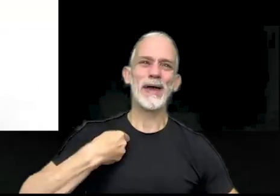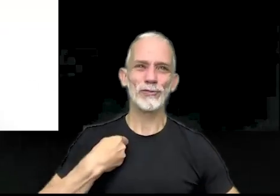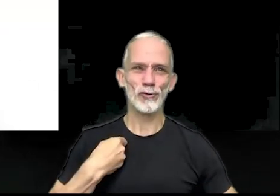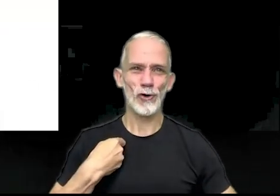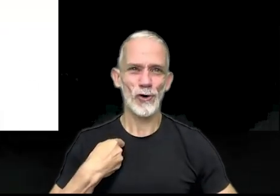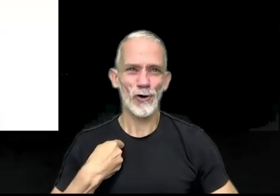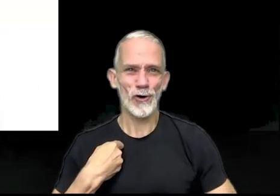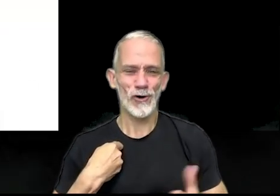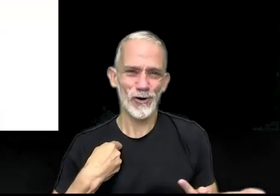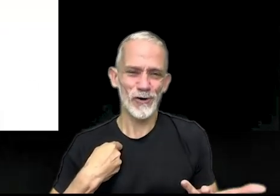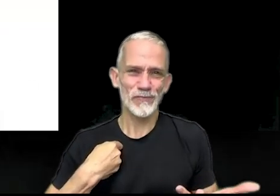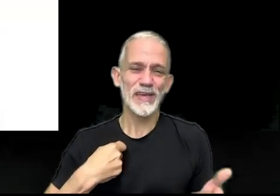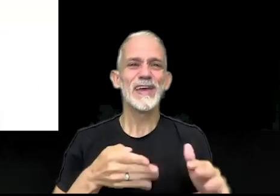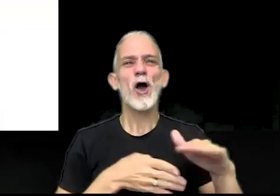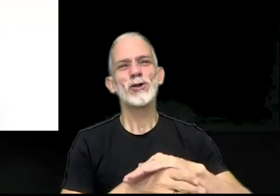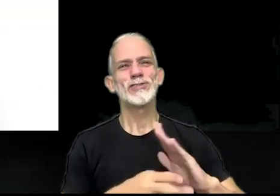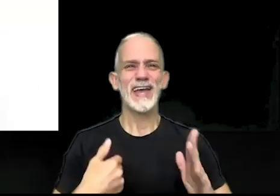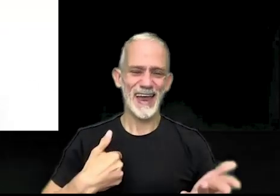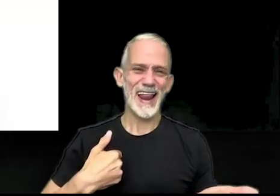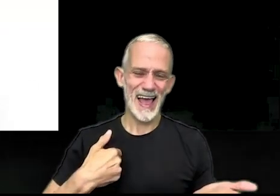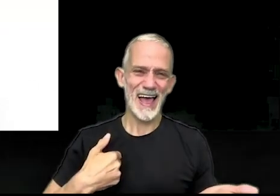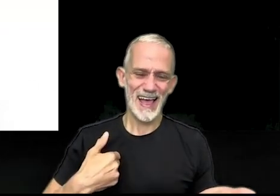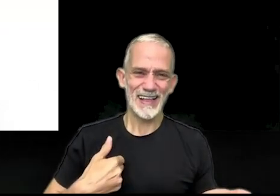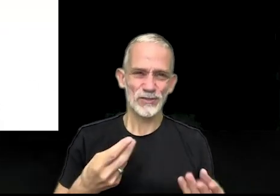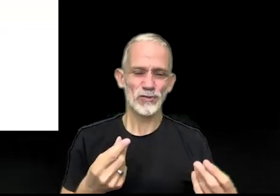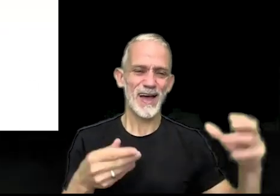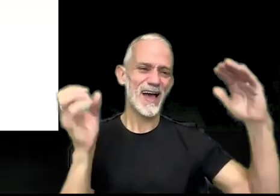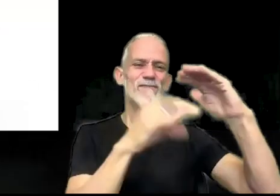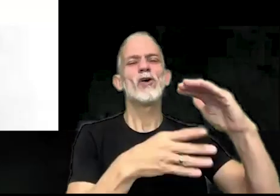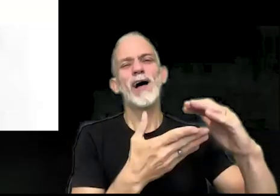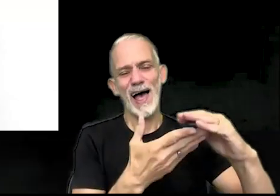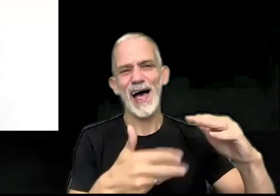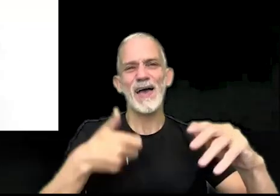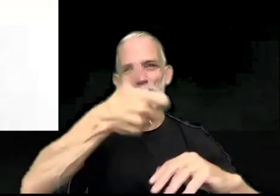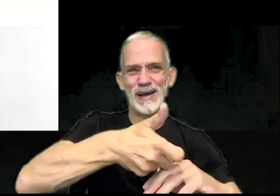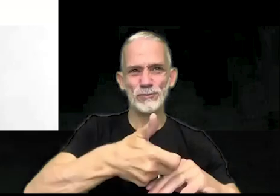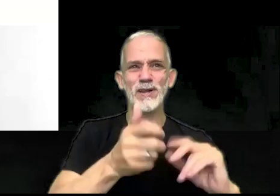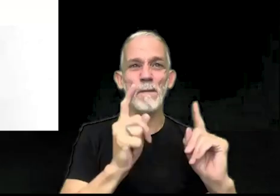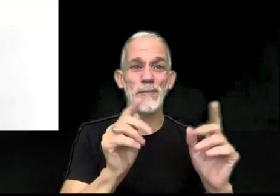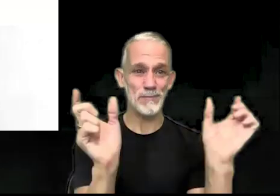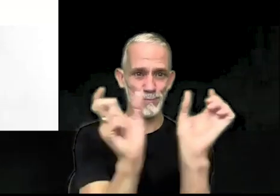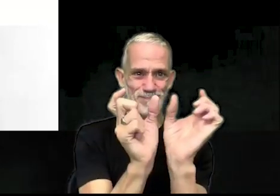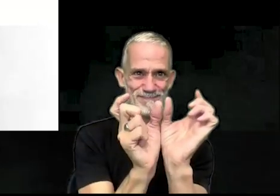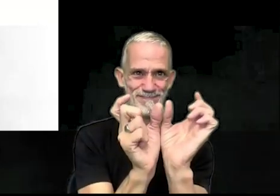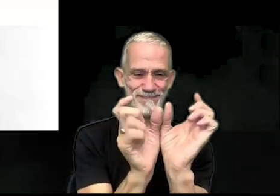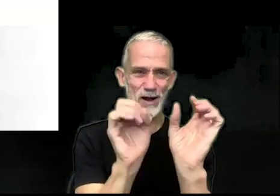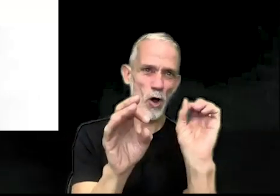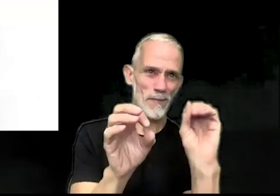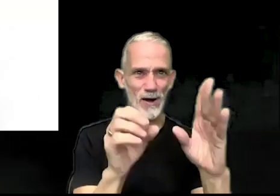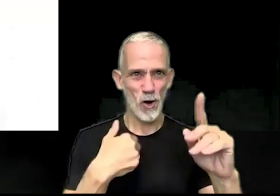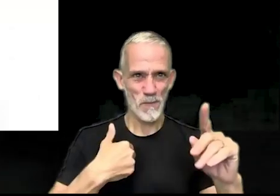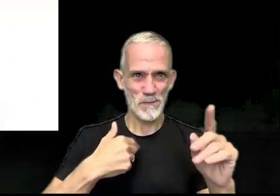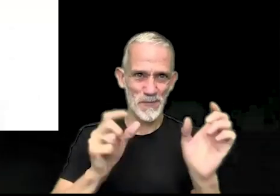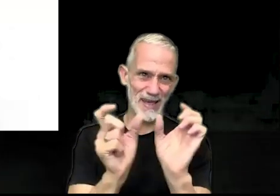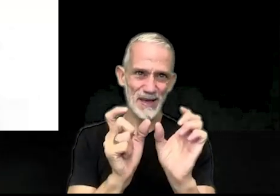un departamento y una cochera, por ejemplo. Esas inversiones financieras donde el fiduciante igual al